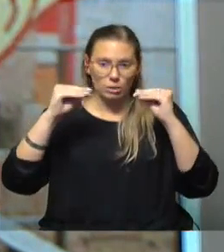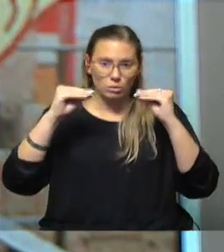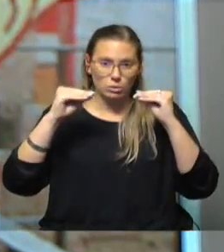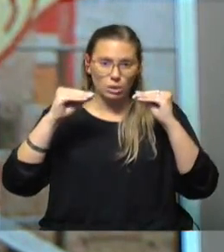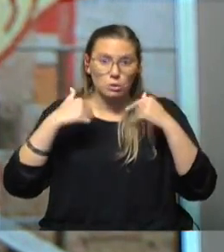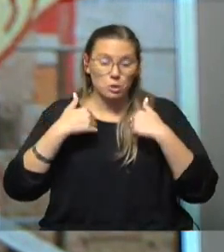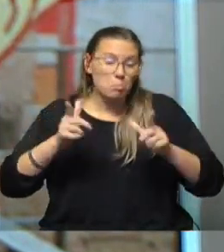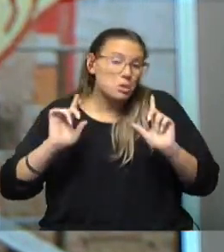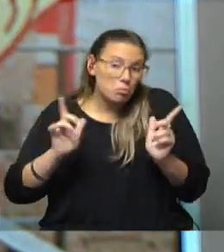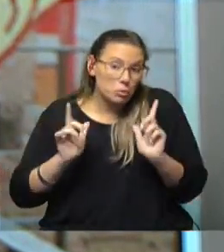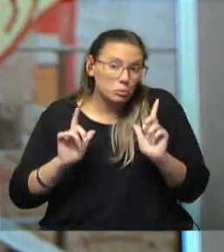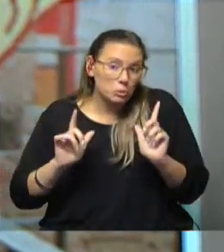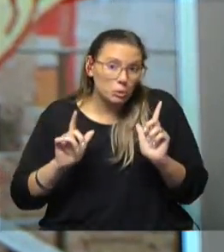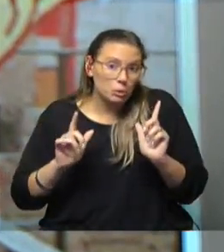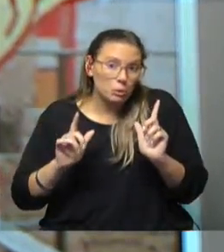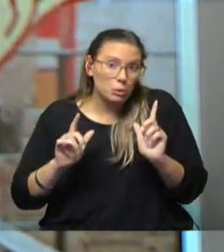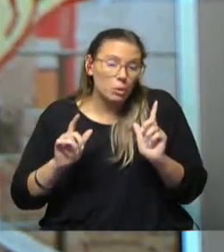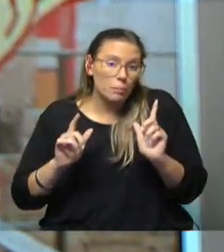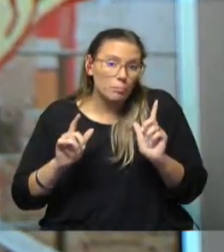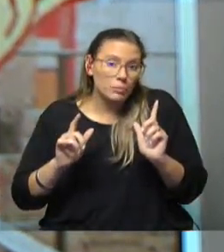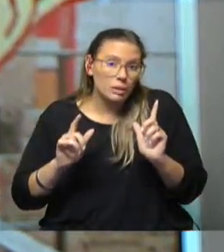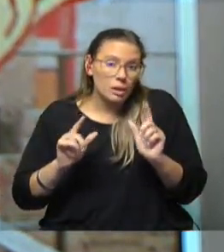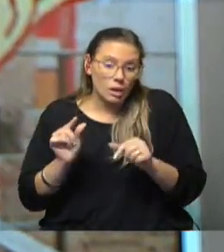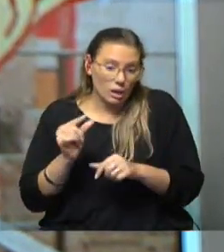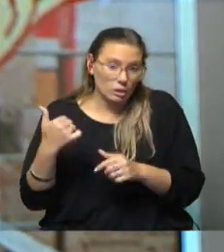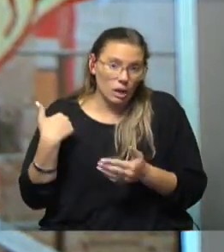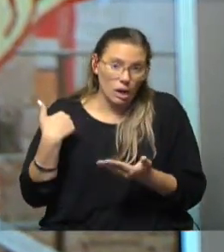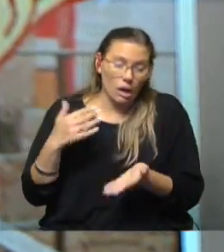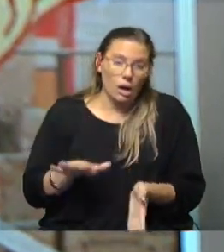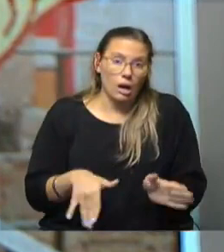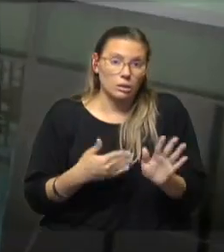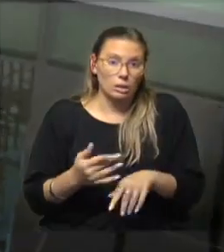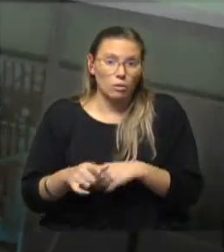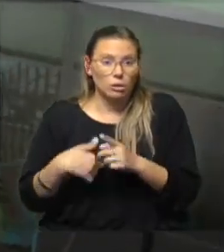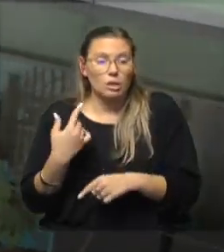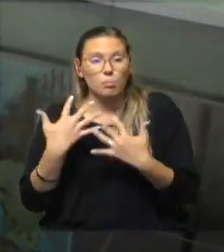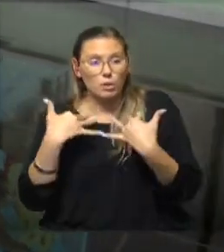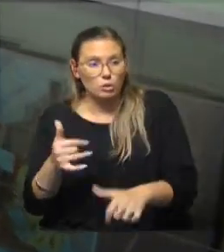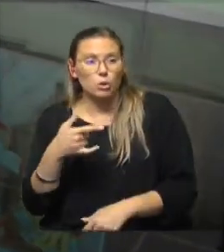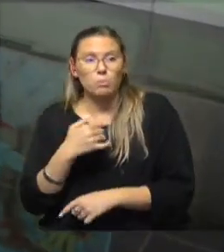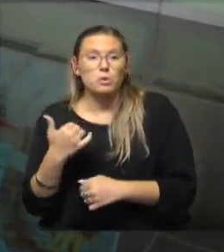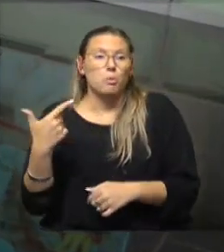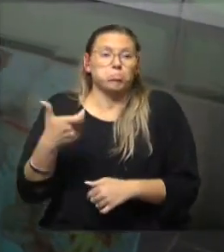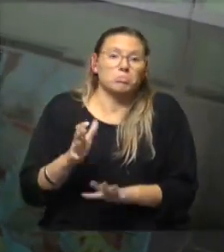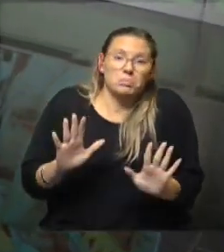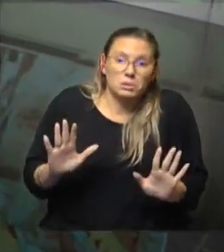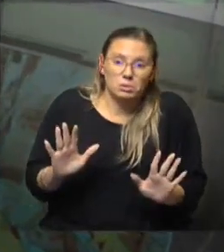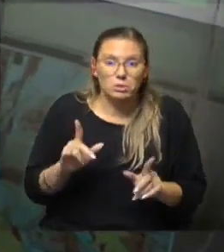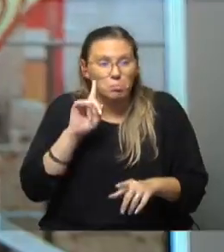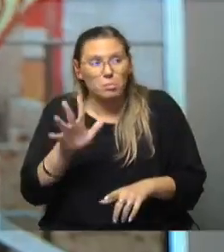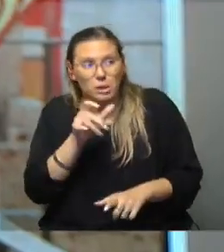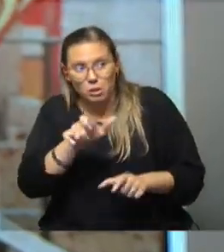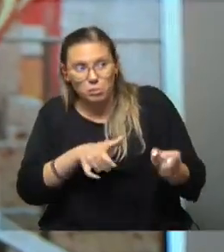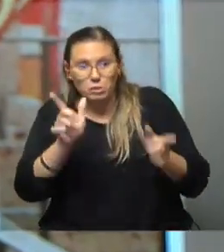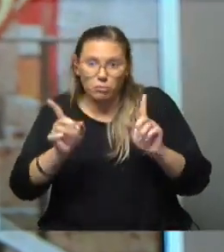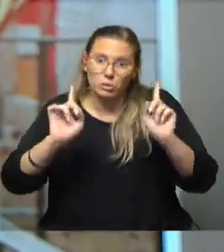Yo la paso bien, en general, trato de pasarla bien. Y hasta ahora nadie me mató después del show, quiere decir que la gente la suele pasar bien. Y es eso,